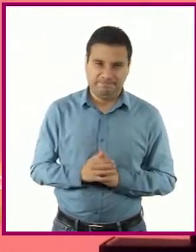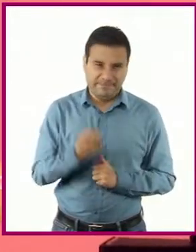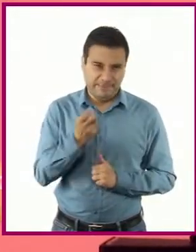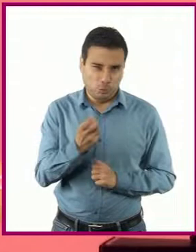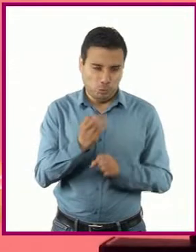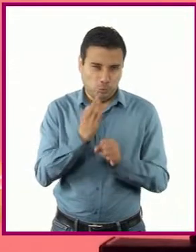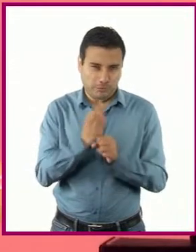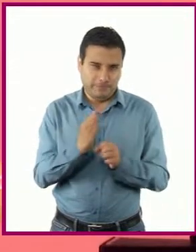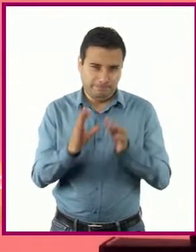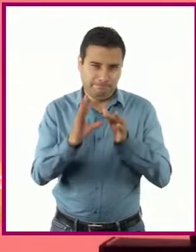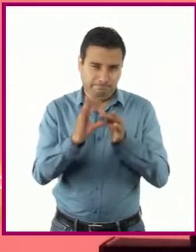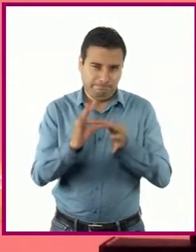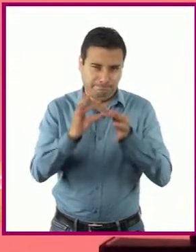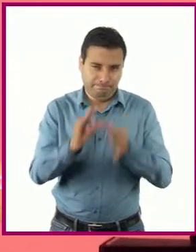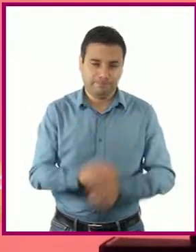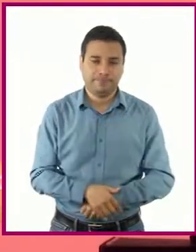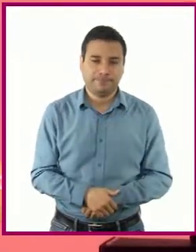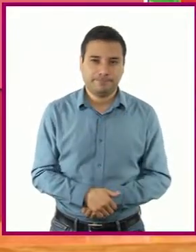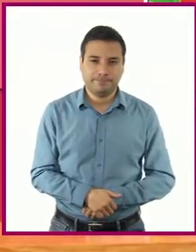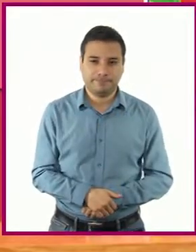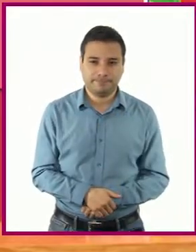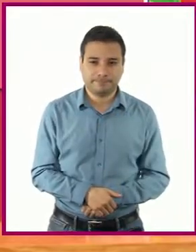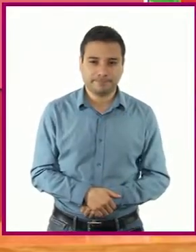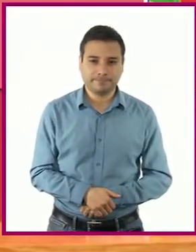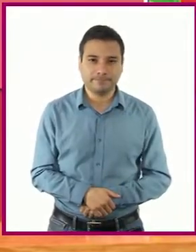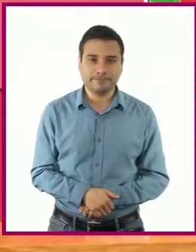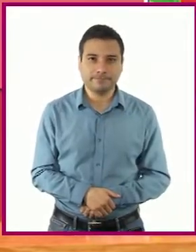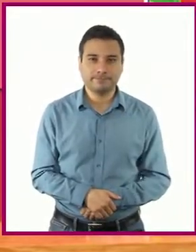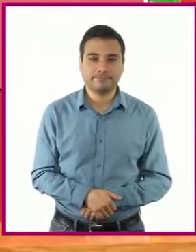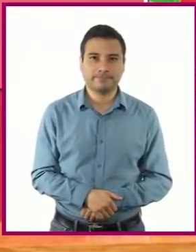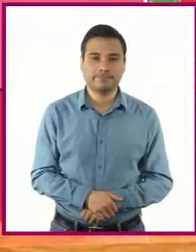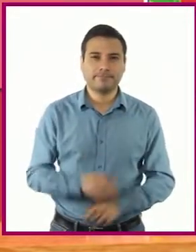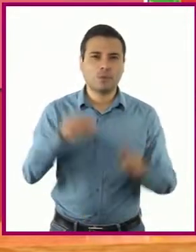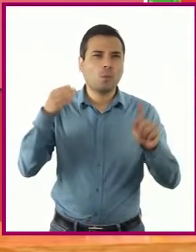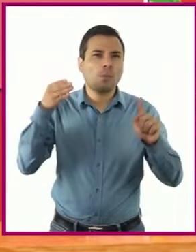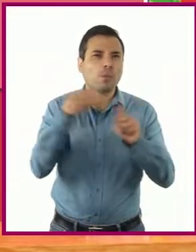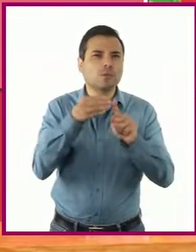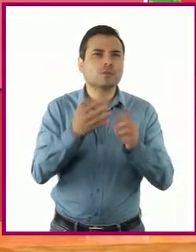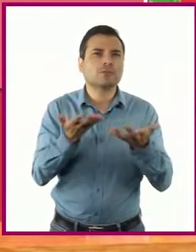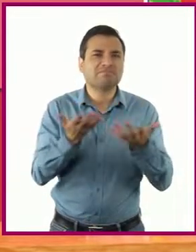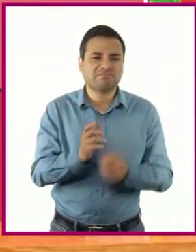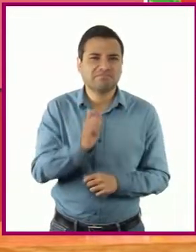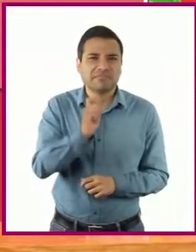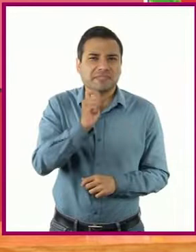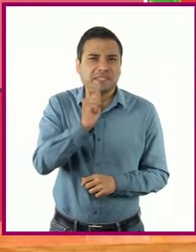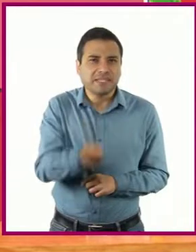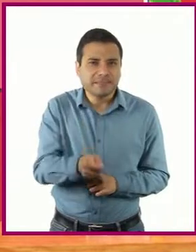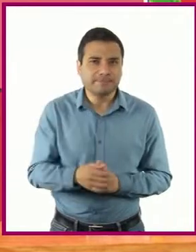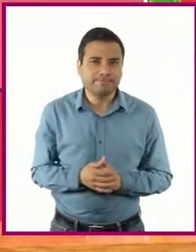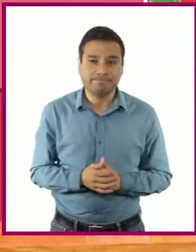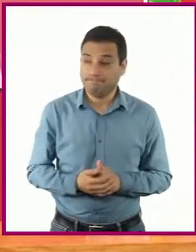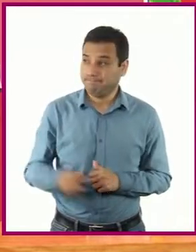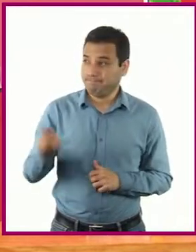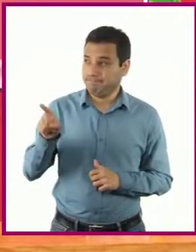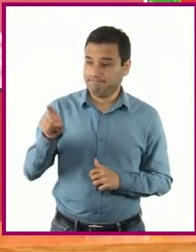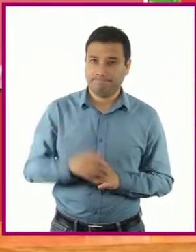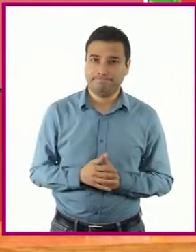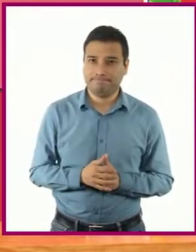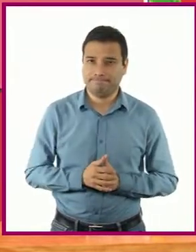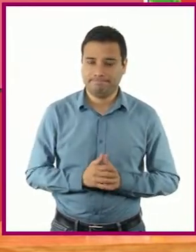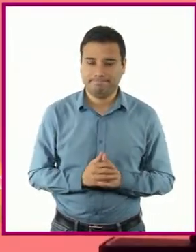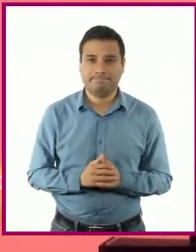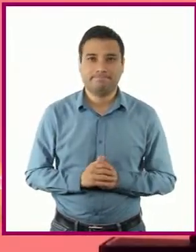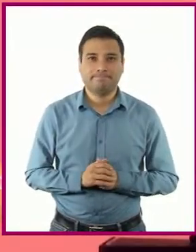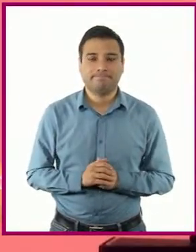opiniones personales y contrastar ideas. El propósito es revisar la ortografía y la puntuación en artículos de